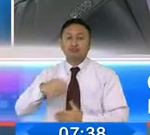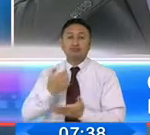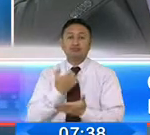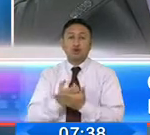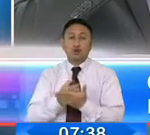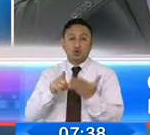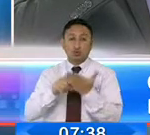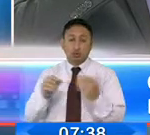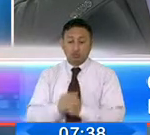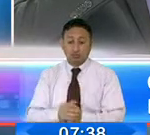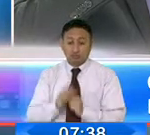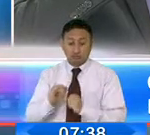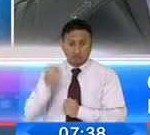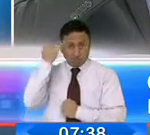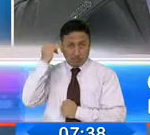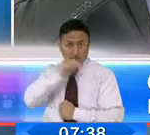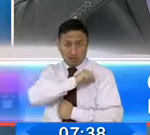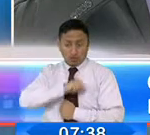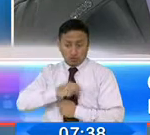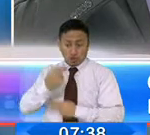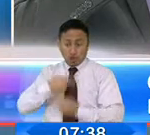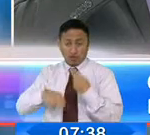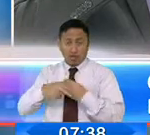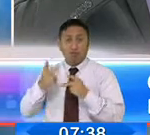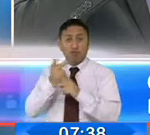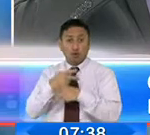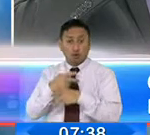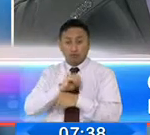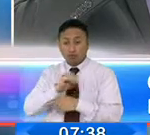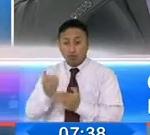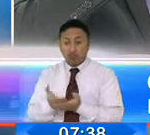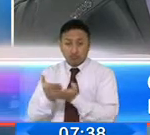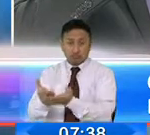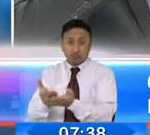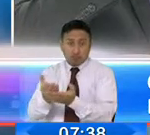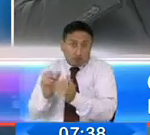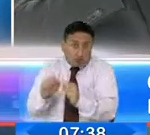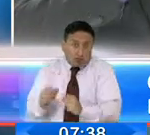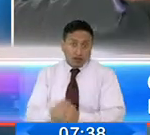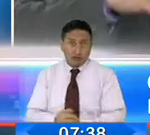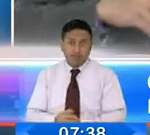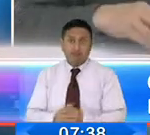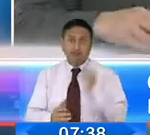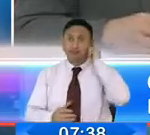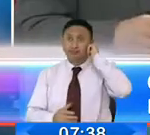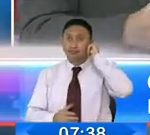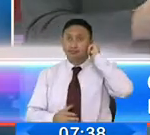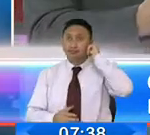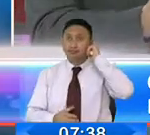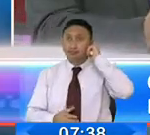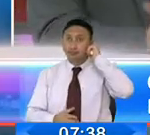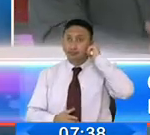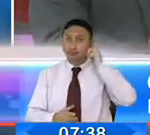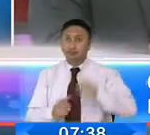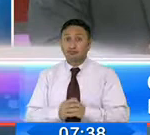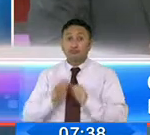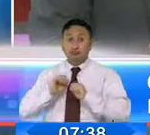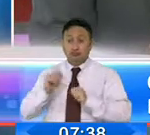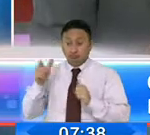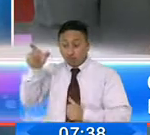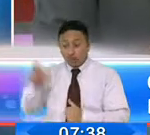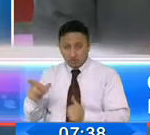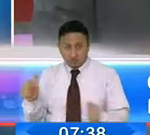actitud comercial para colocar el producto o adjudicarlo en el mercado. En ese sentido, también lo vamos a ayudar al